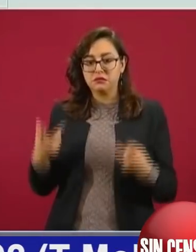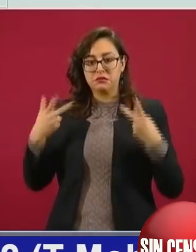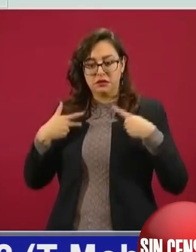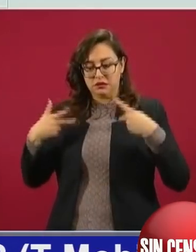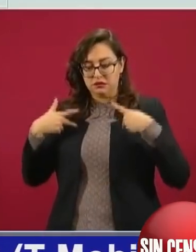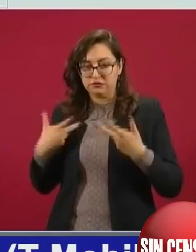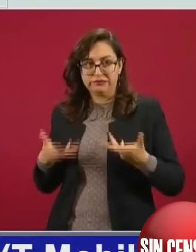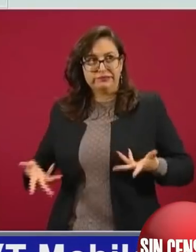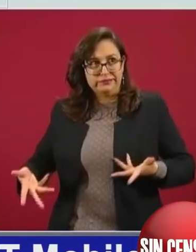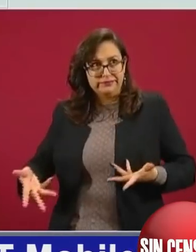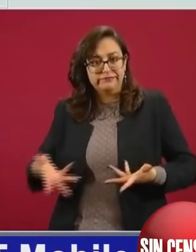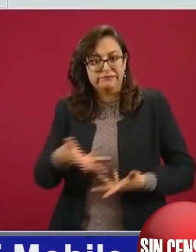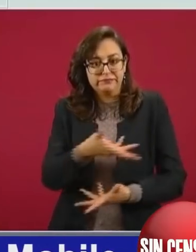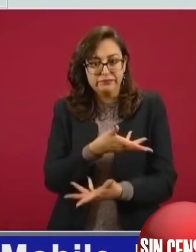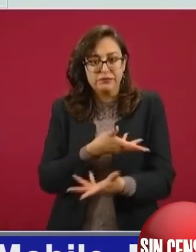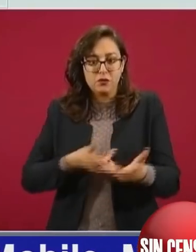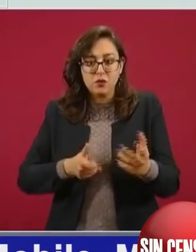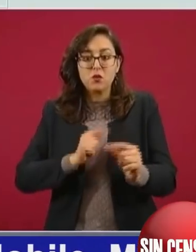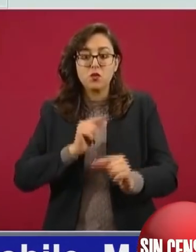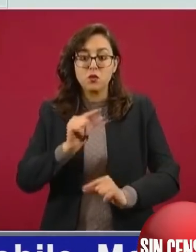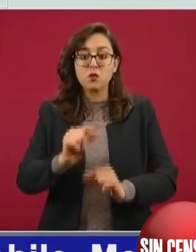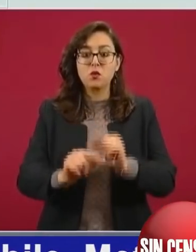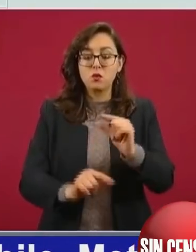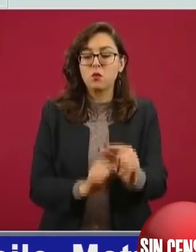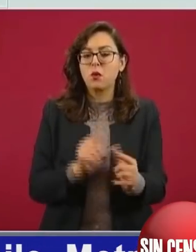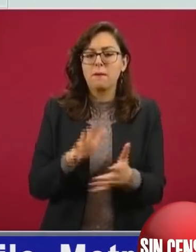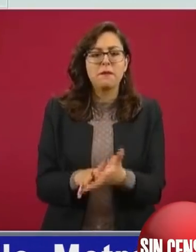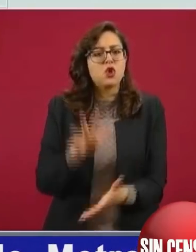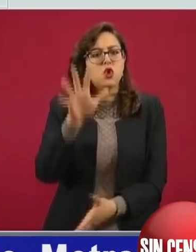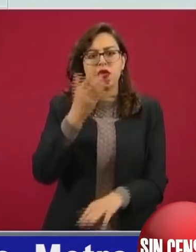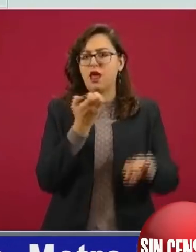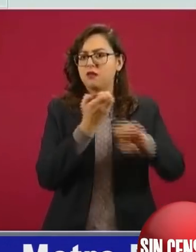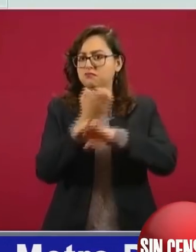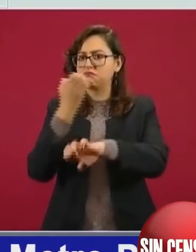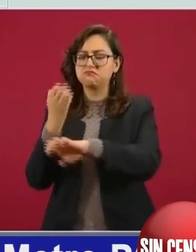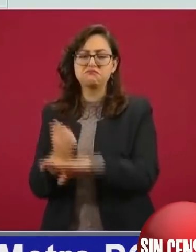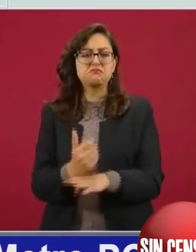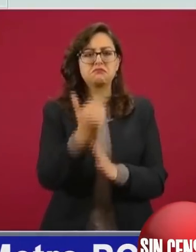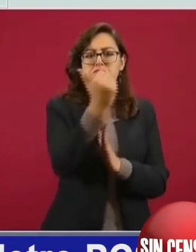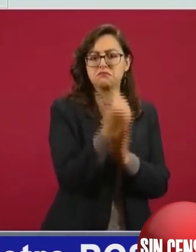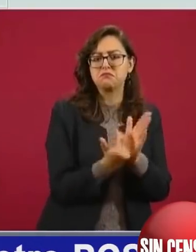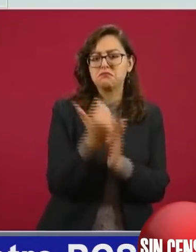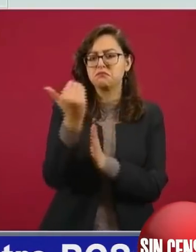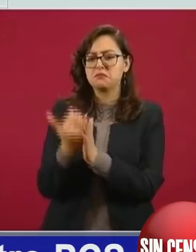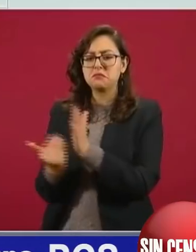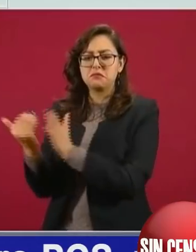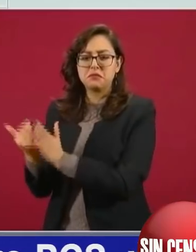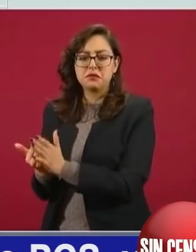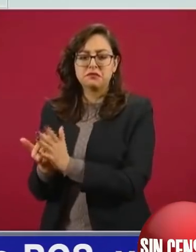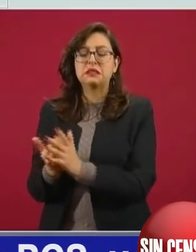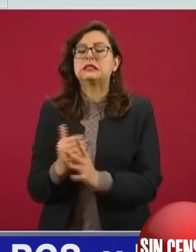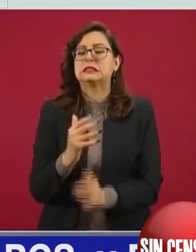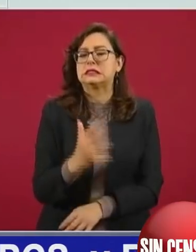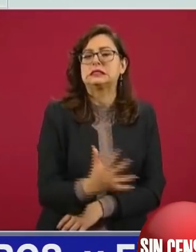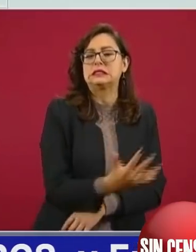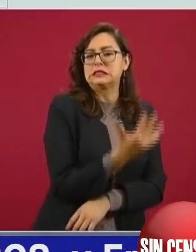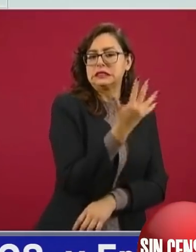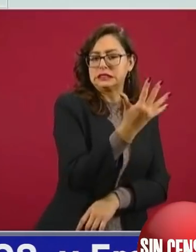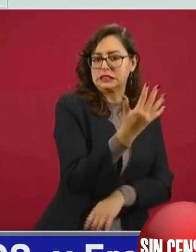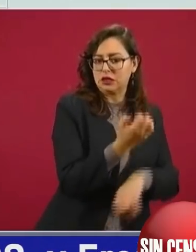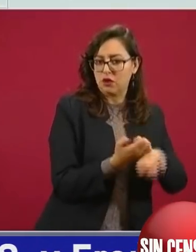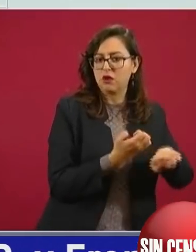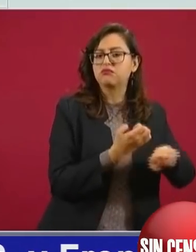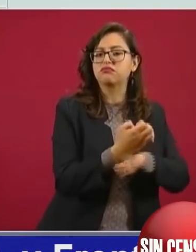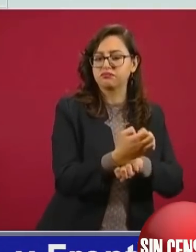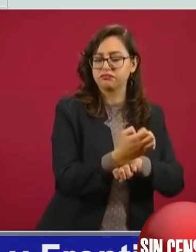como lo veremos a continuación, está a la baja y que en un conglomerado de 5 estados o 5 entidades